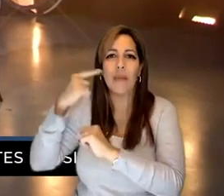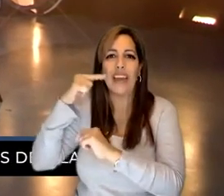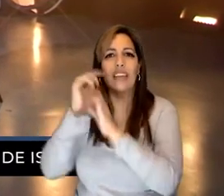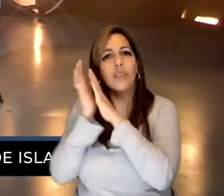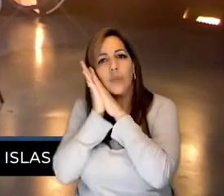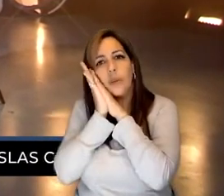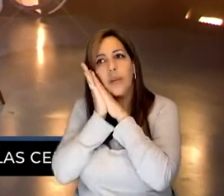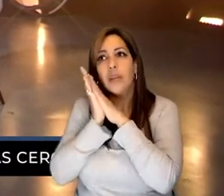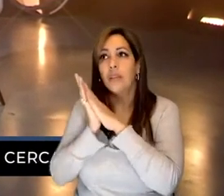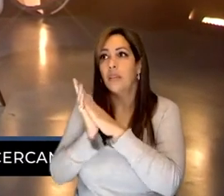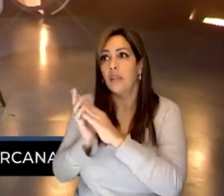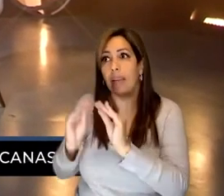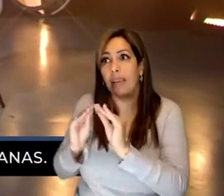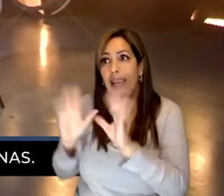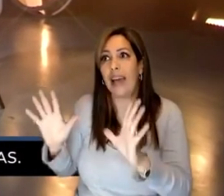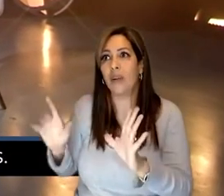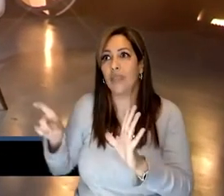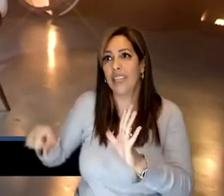falta una estructura,